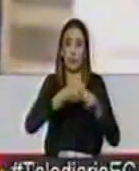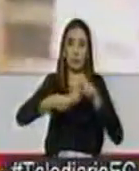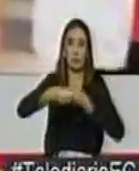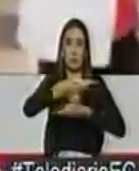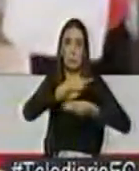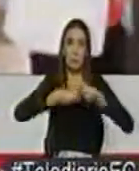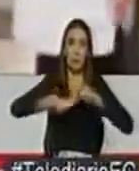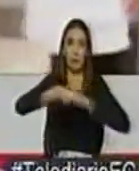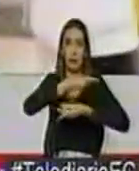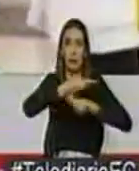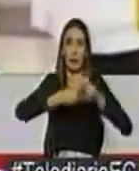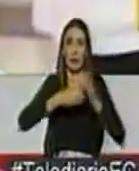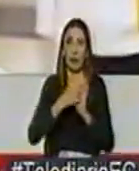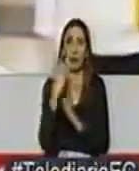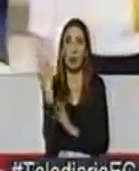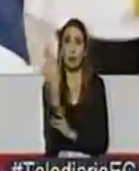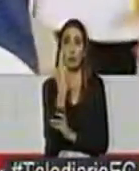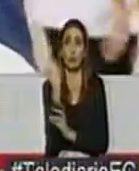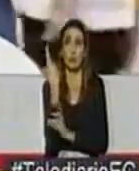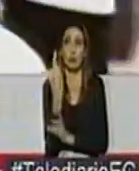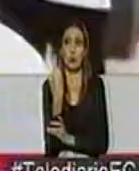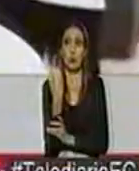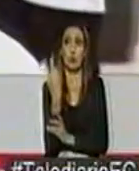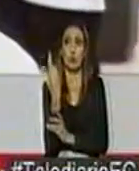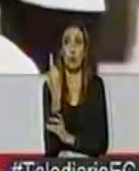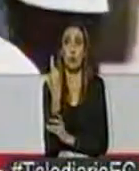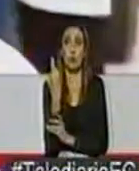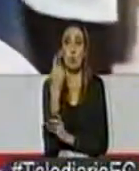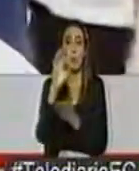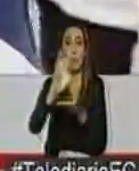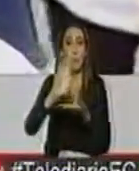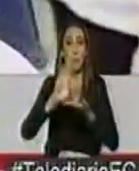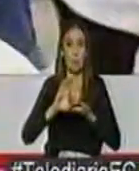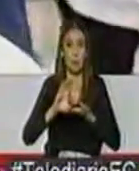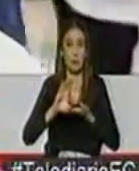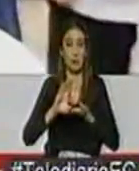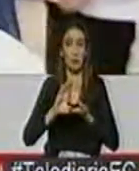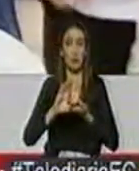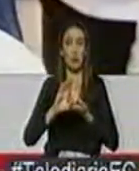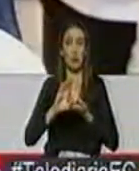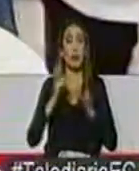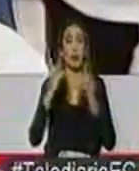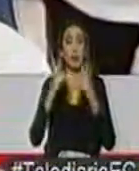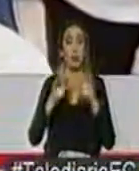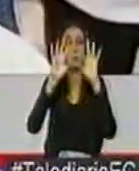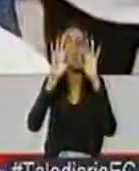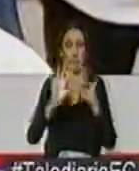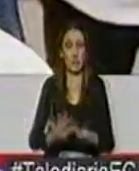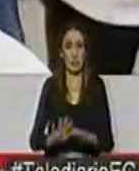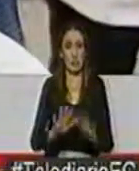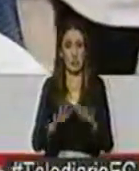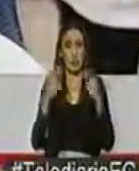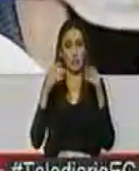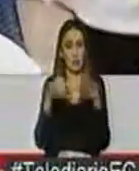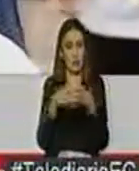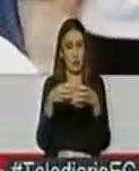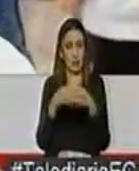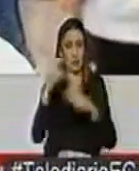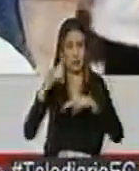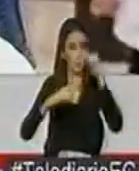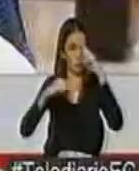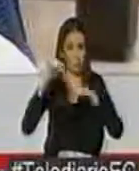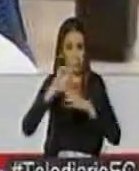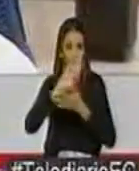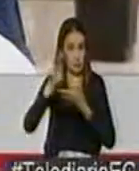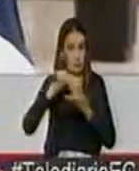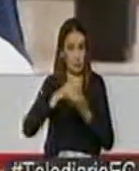mayores inversiones del país, no solo fruto del presupuesto de la Secretaría de la Reconstrucción, sino también fruto del esfuerzo de todos los ecuatorianos a